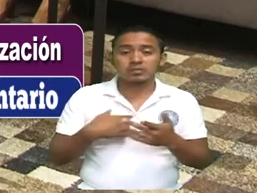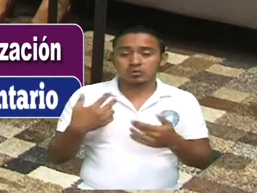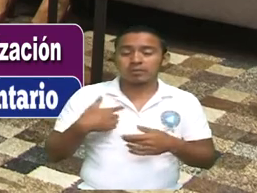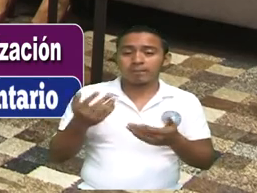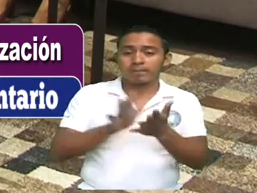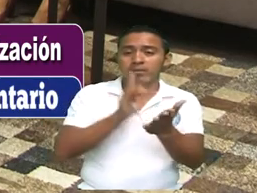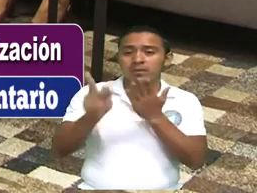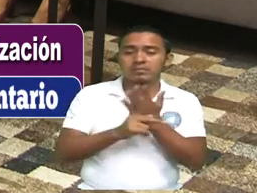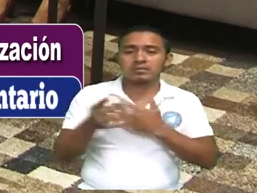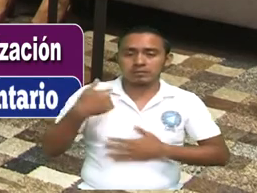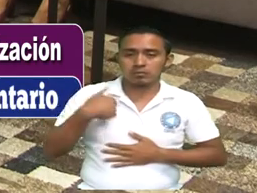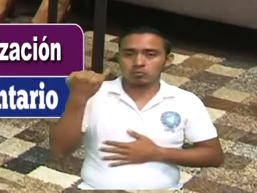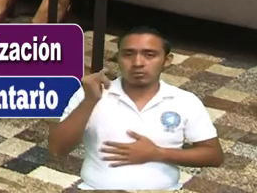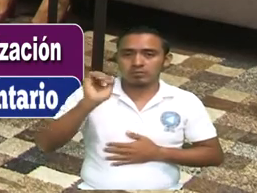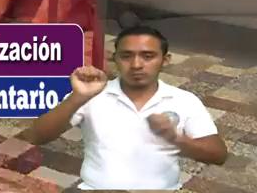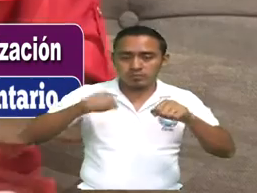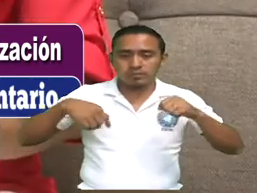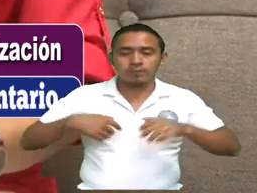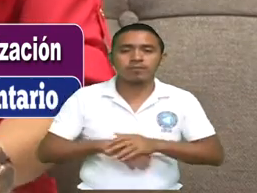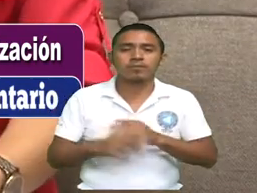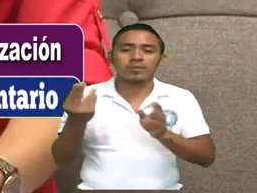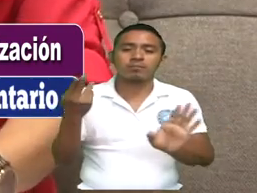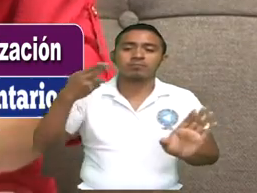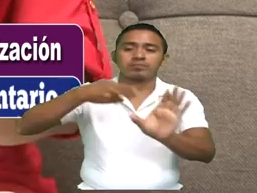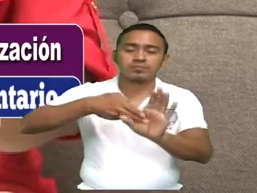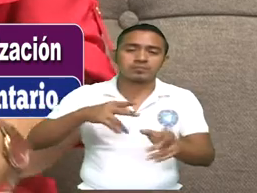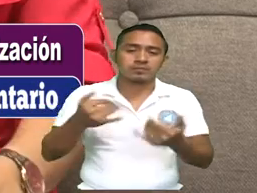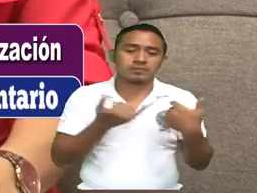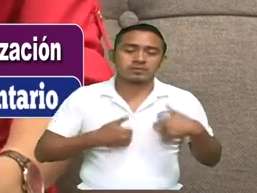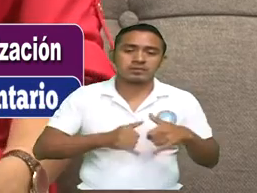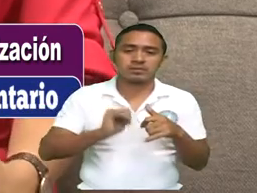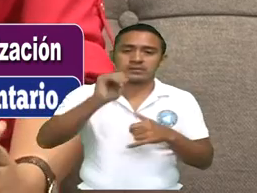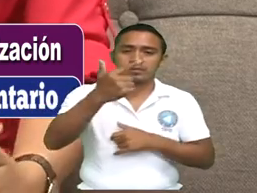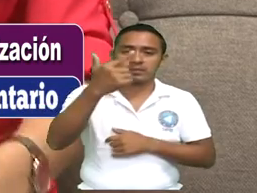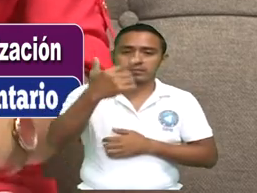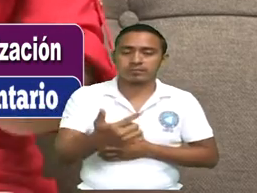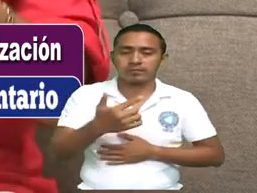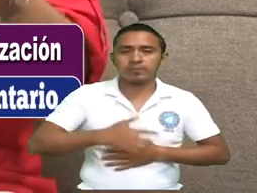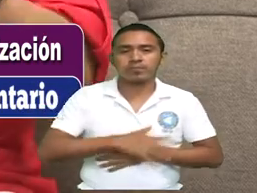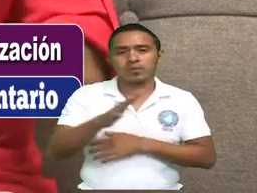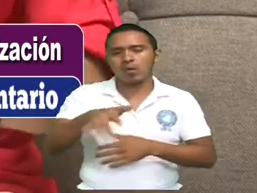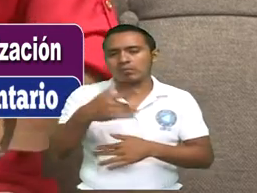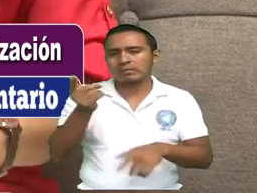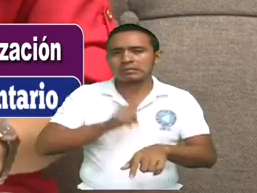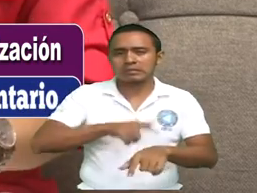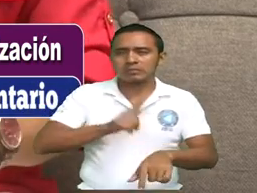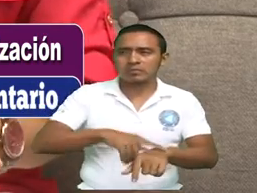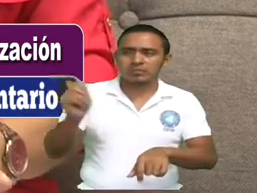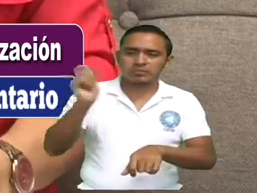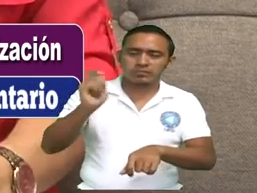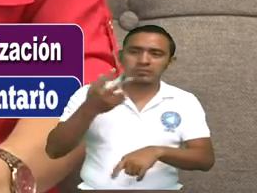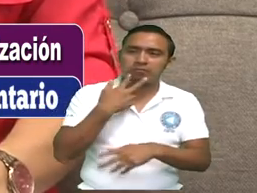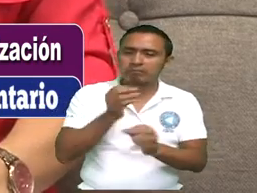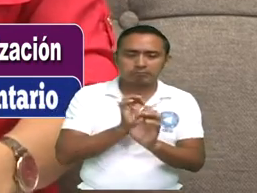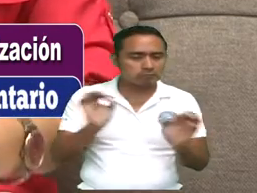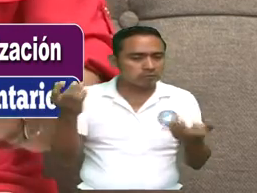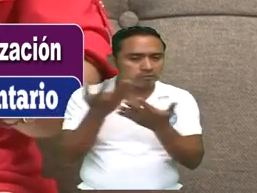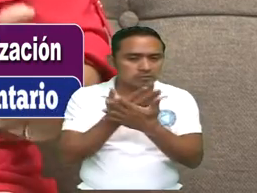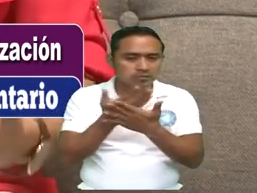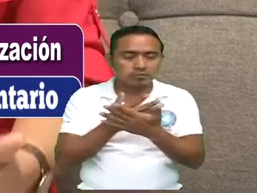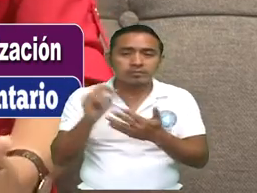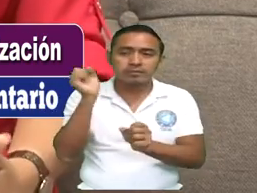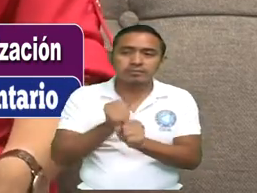y están ingresan a la secundaria, al séptimo grado. Y otros, pues, que tienen rato de no estudiar y que tienen la oportunidad,